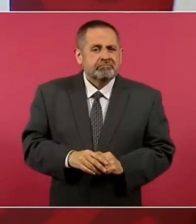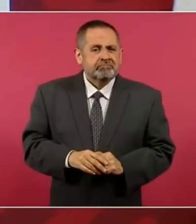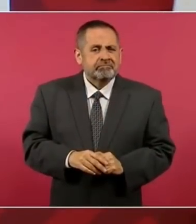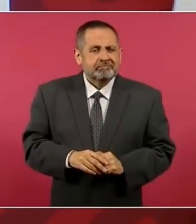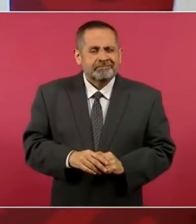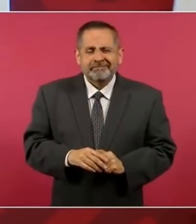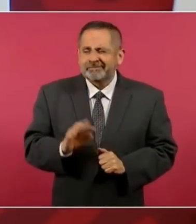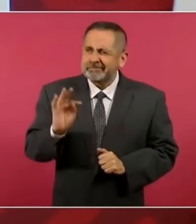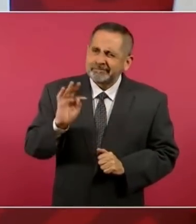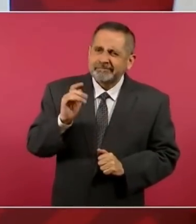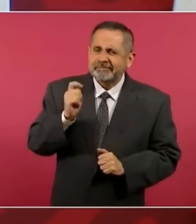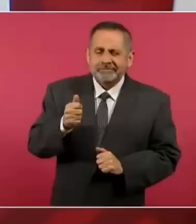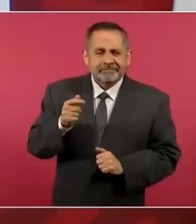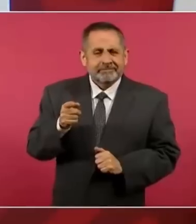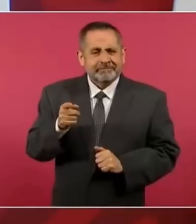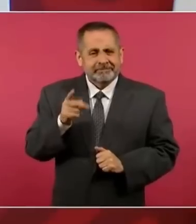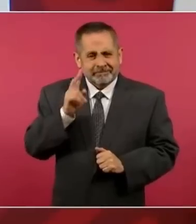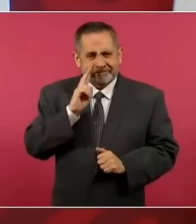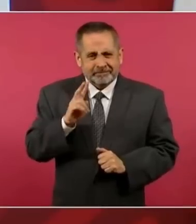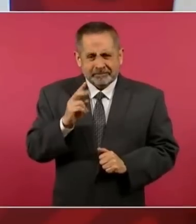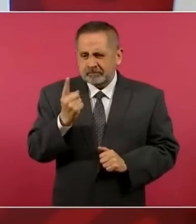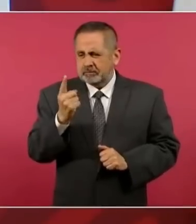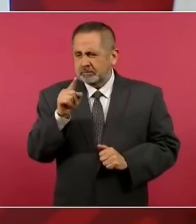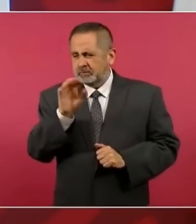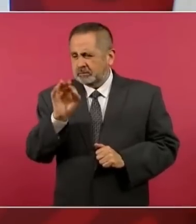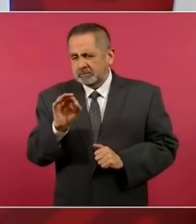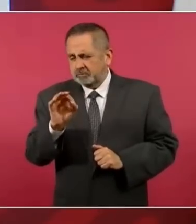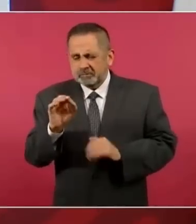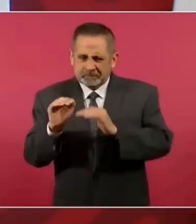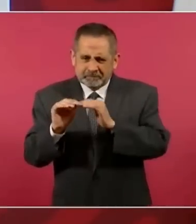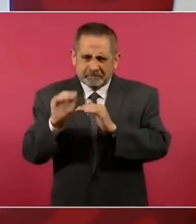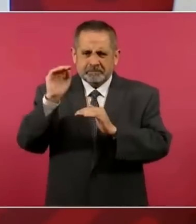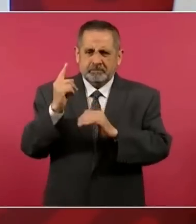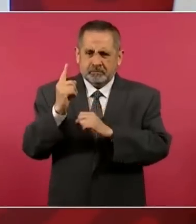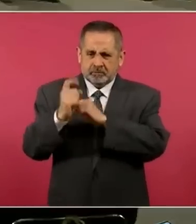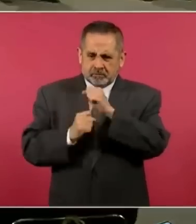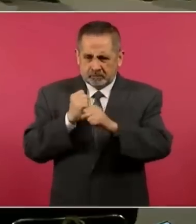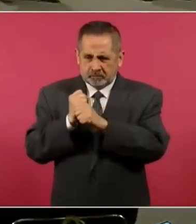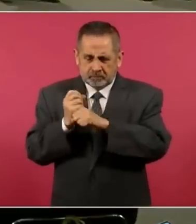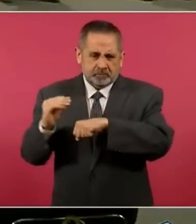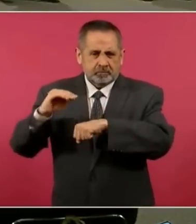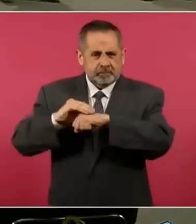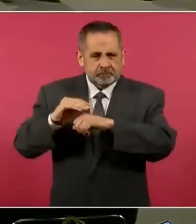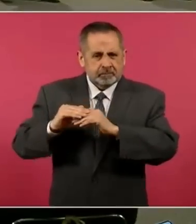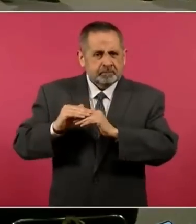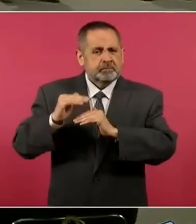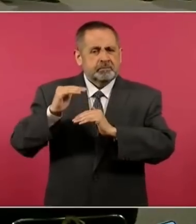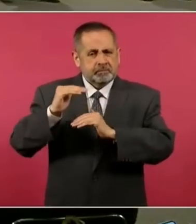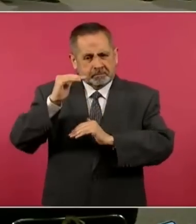un poco más del 1% anual durante